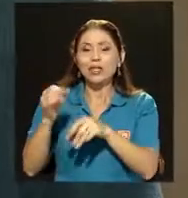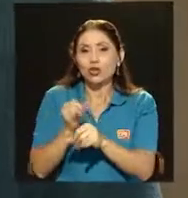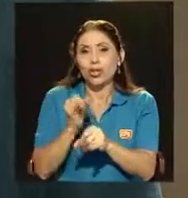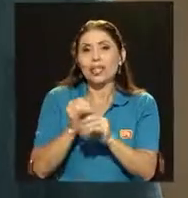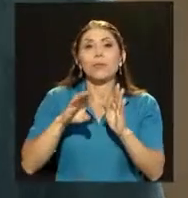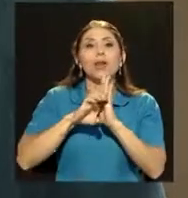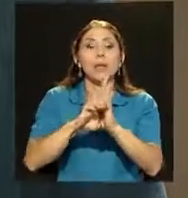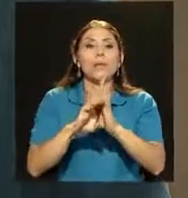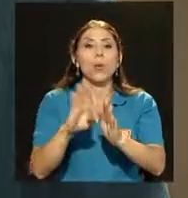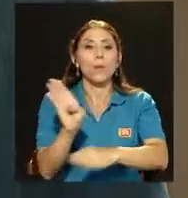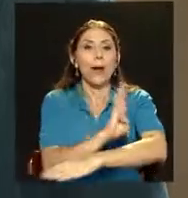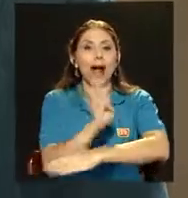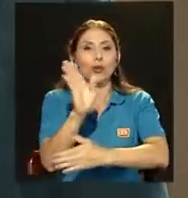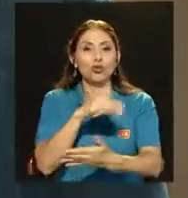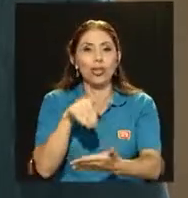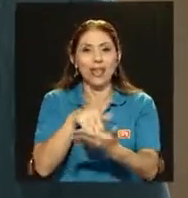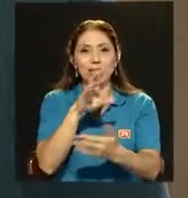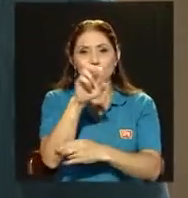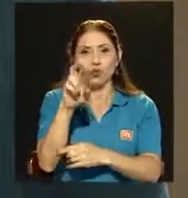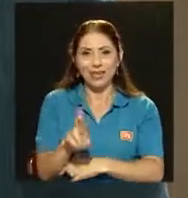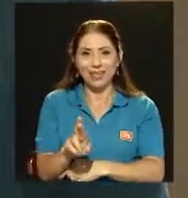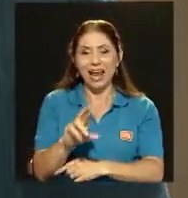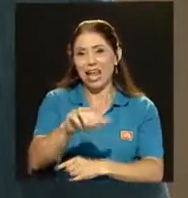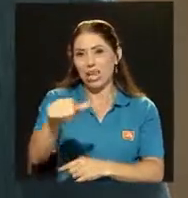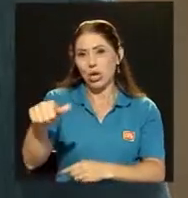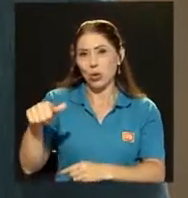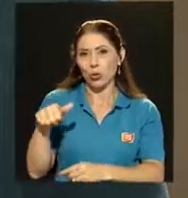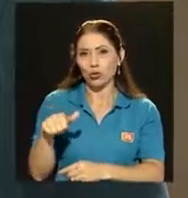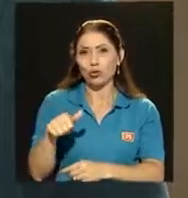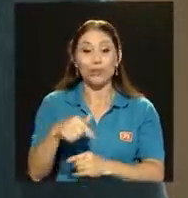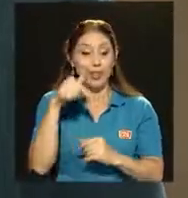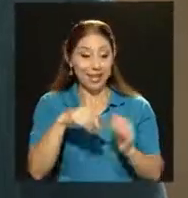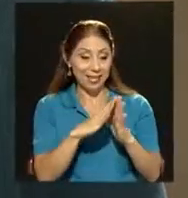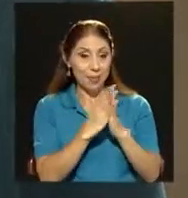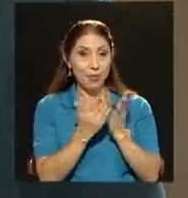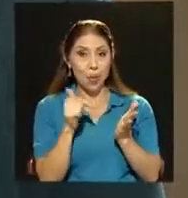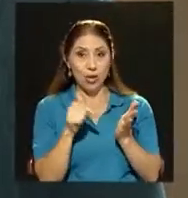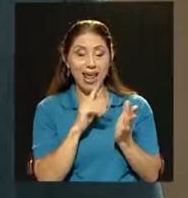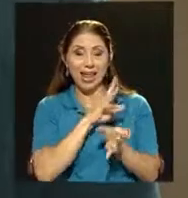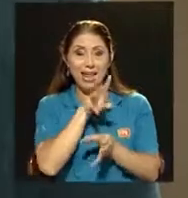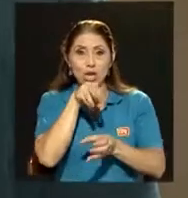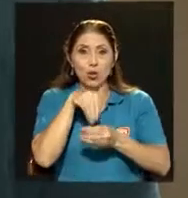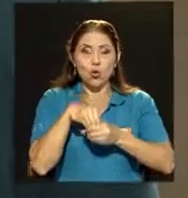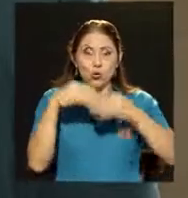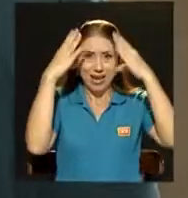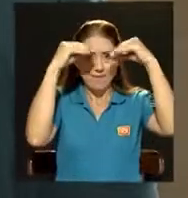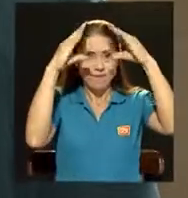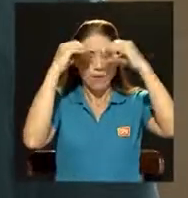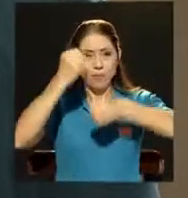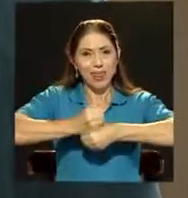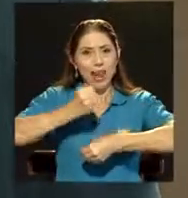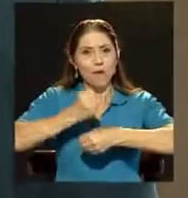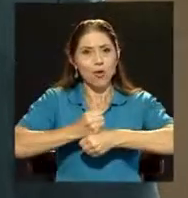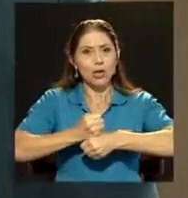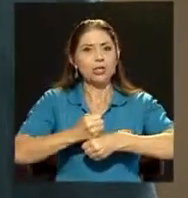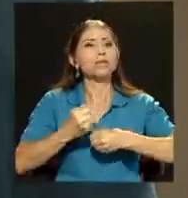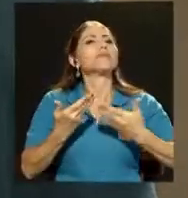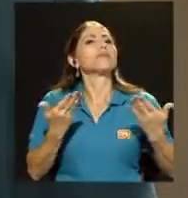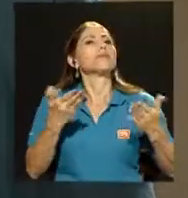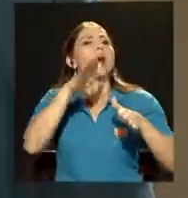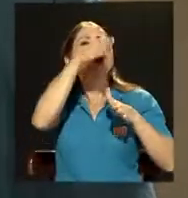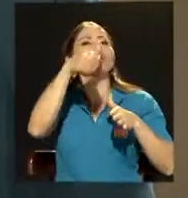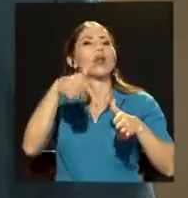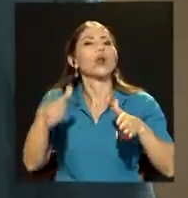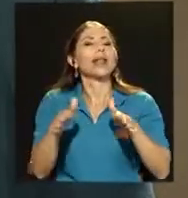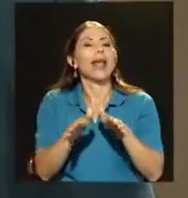Costa Rica y otros. Y por supuesto, esta memoria incluye el informe de labores, la rendición de cuentas de la